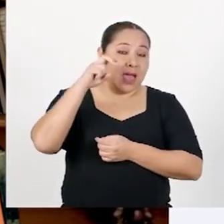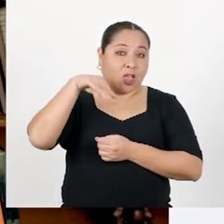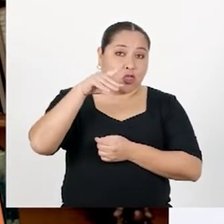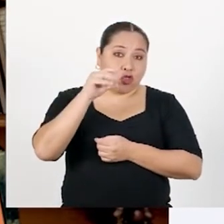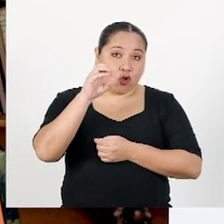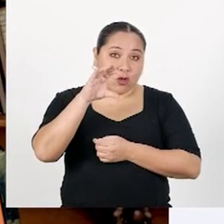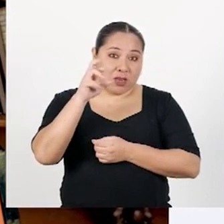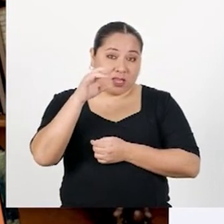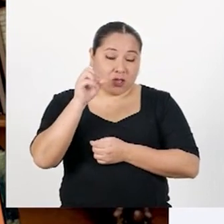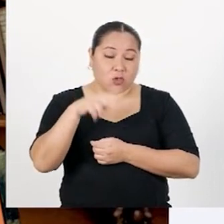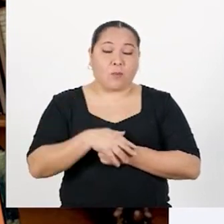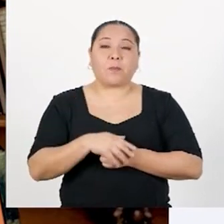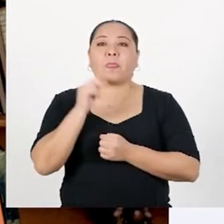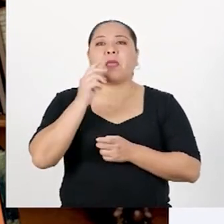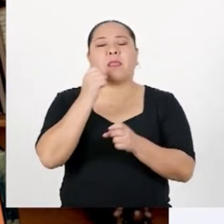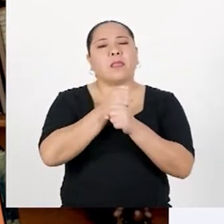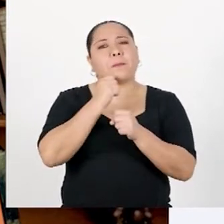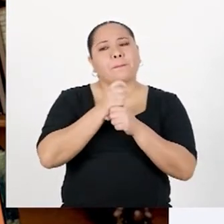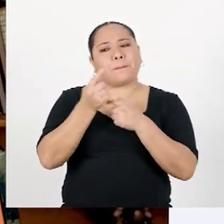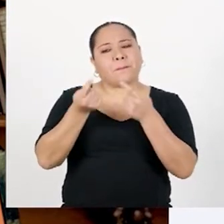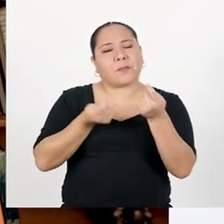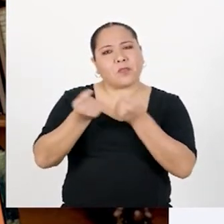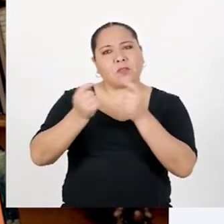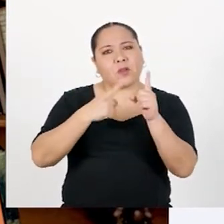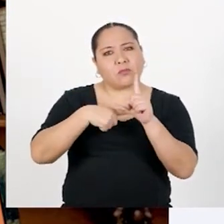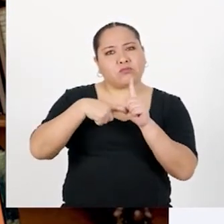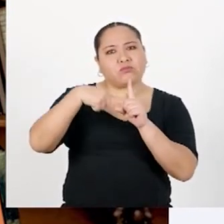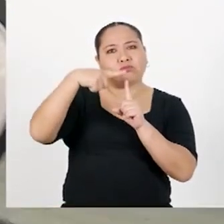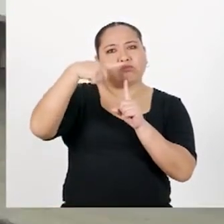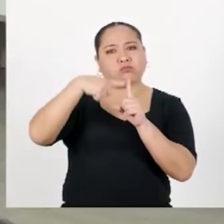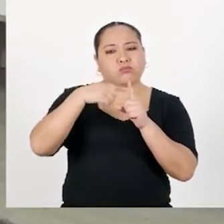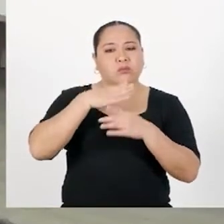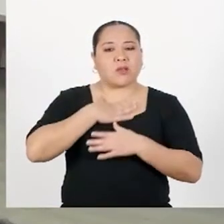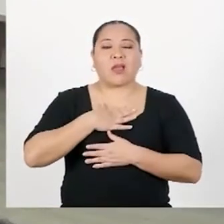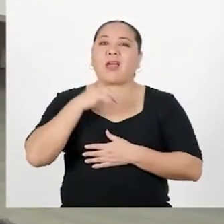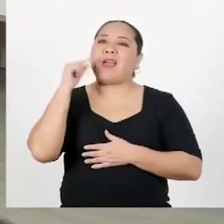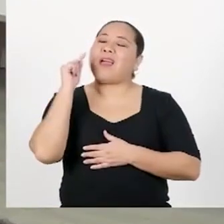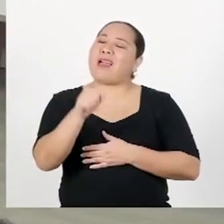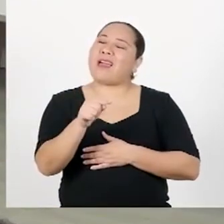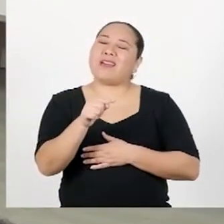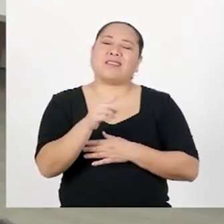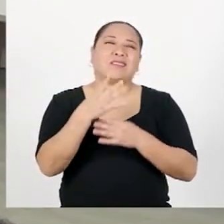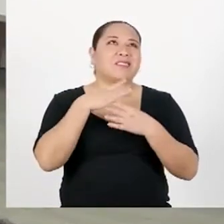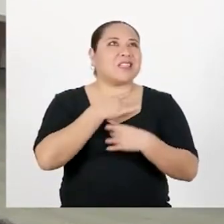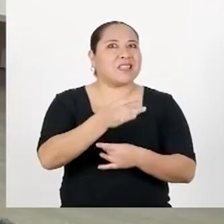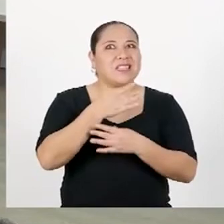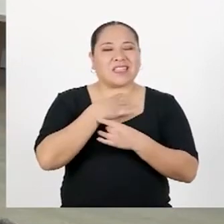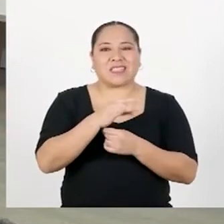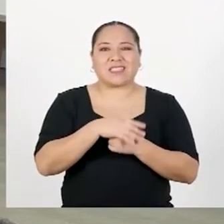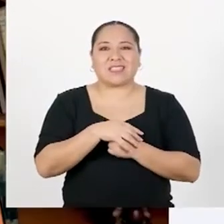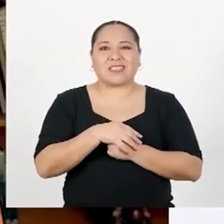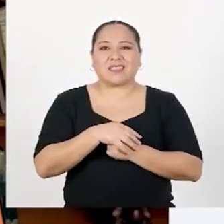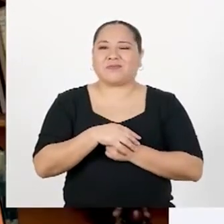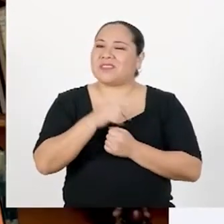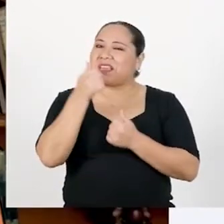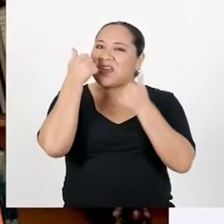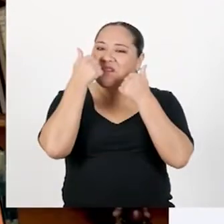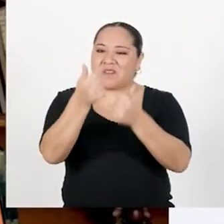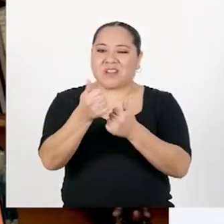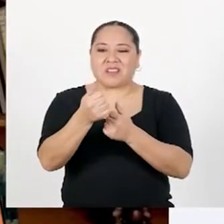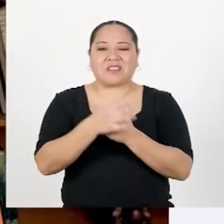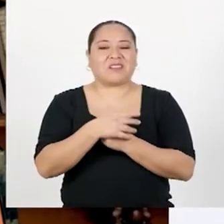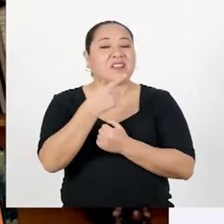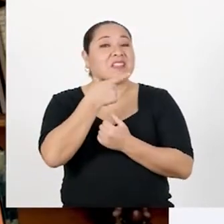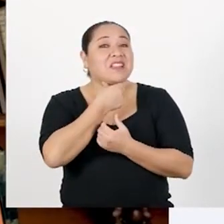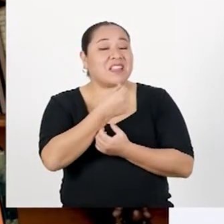endocrino cumple la función de mantener la temperatura corporal. Esto está muy interesante. Qué bueno